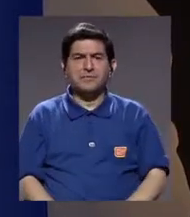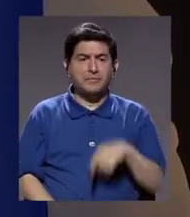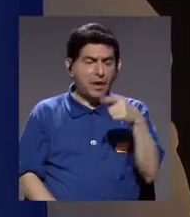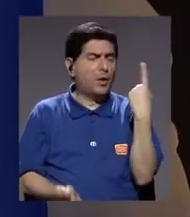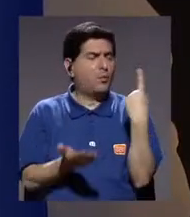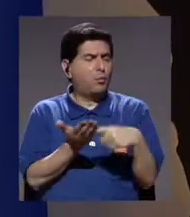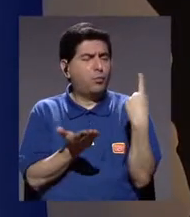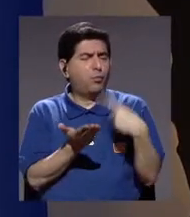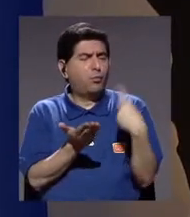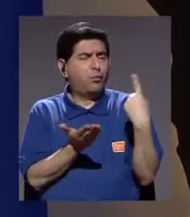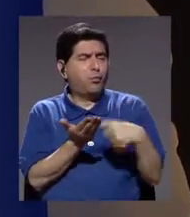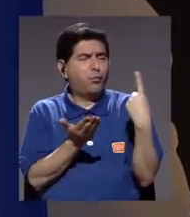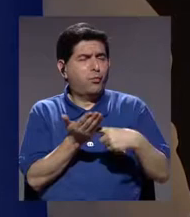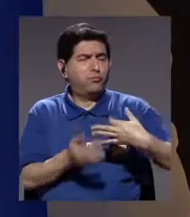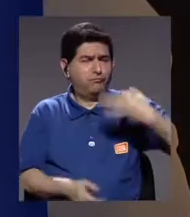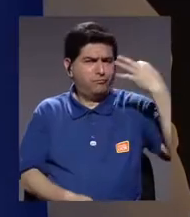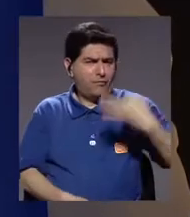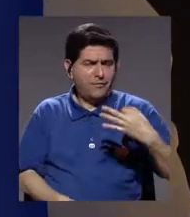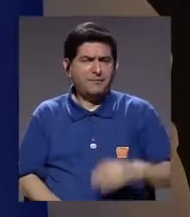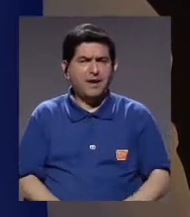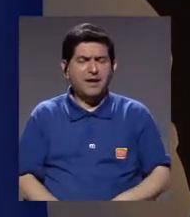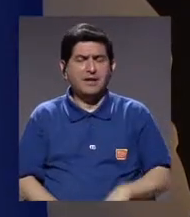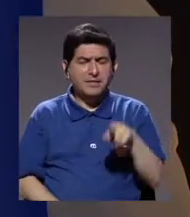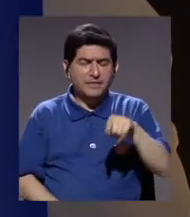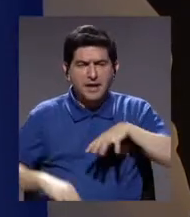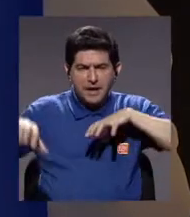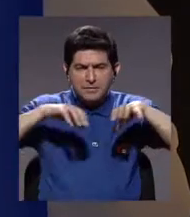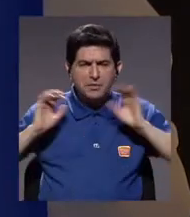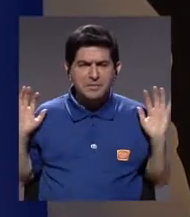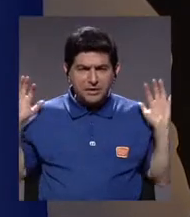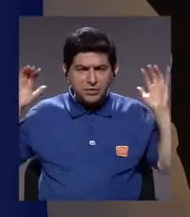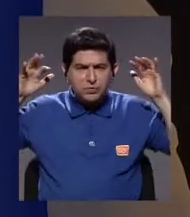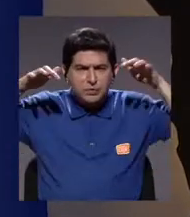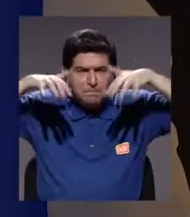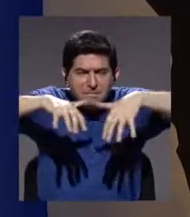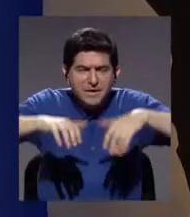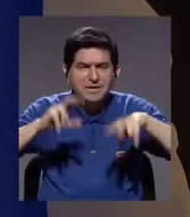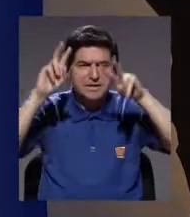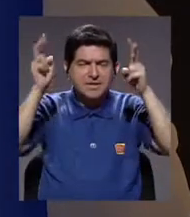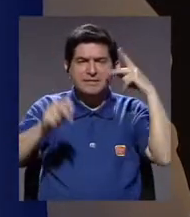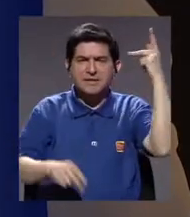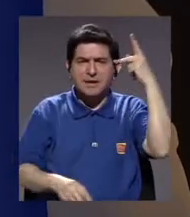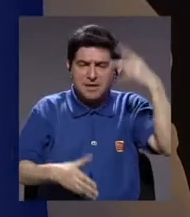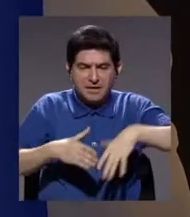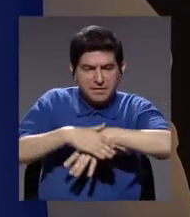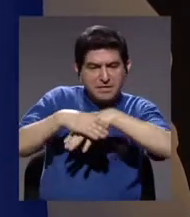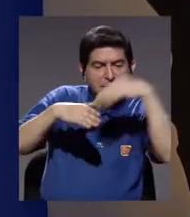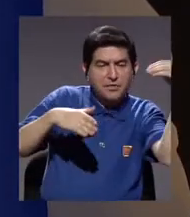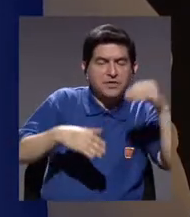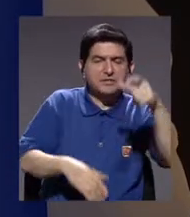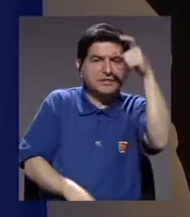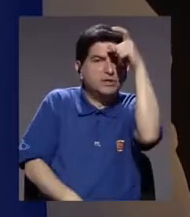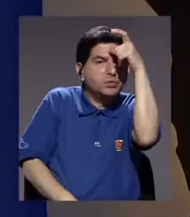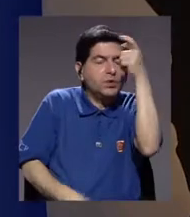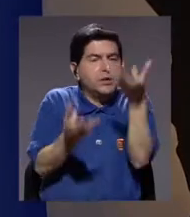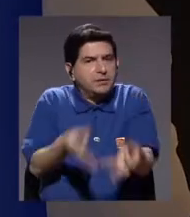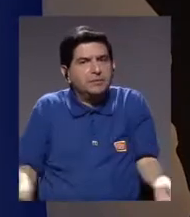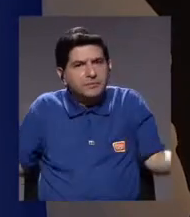una discusión formal sobre los flujos migratorios en temas de política exterior